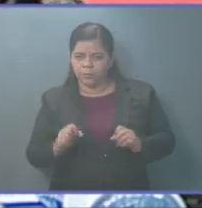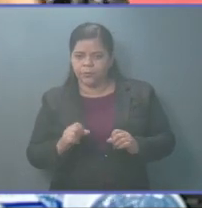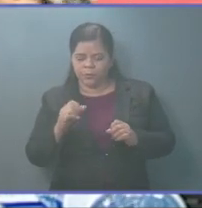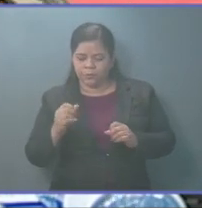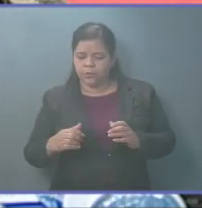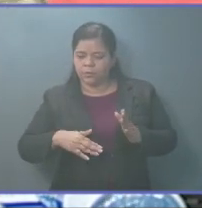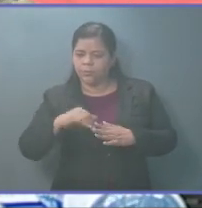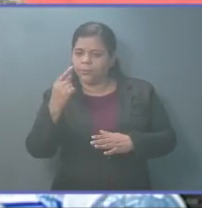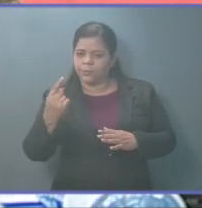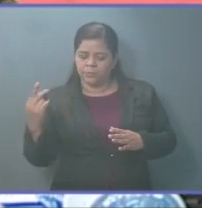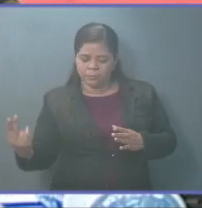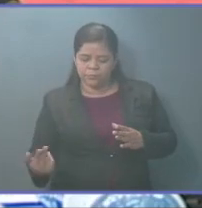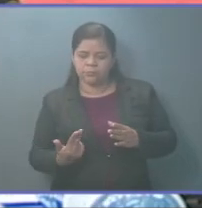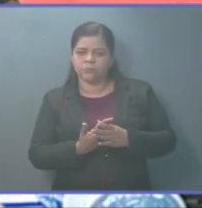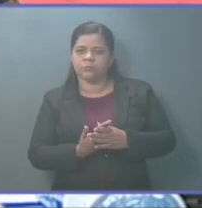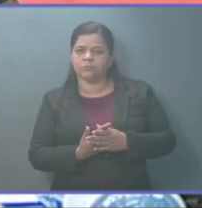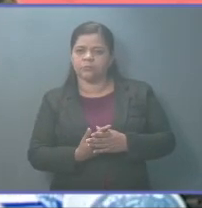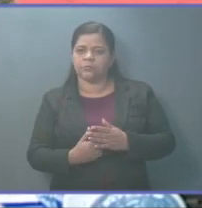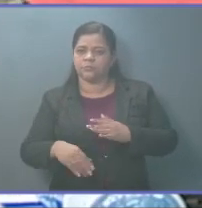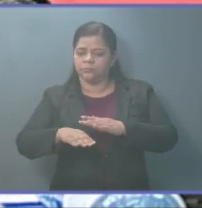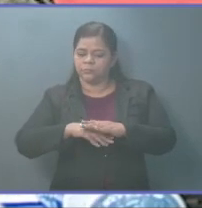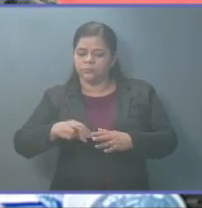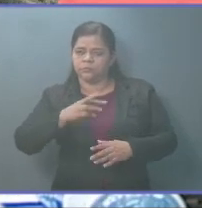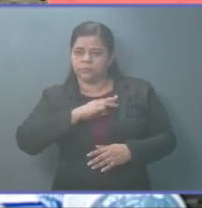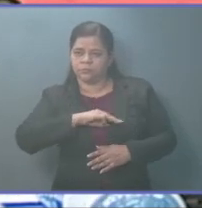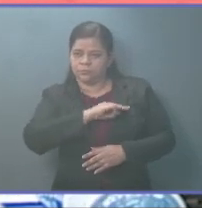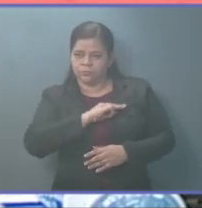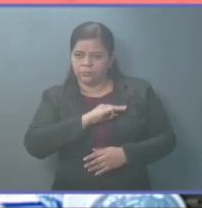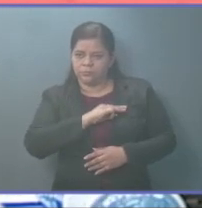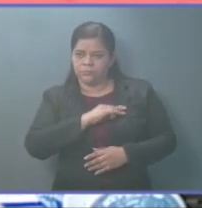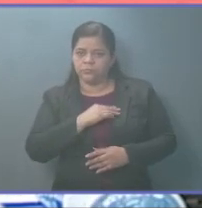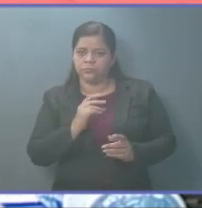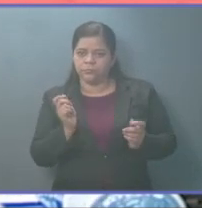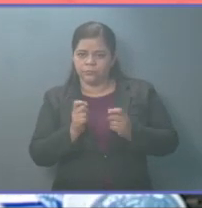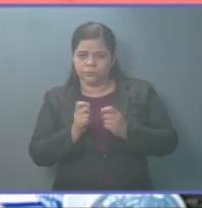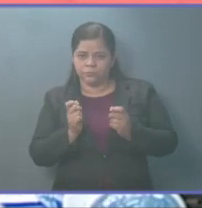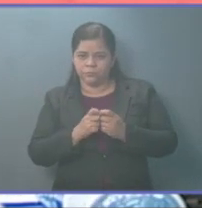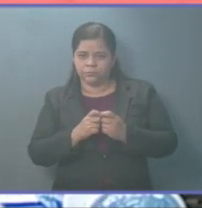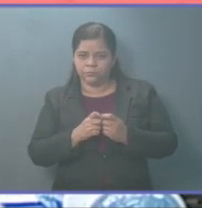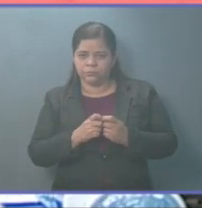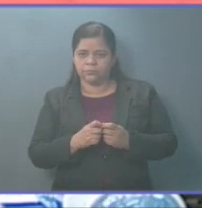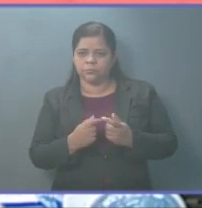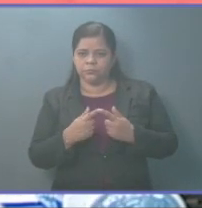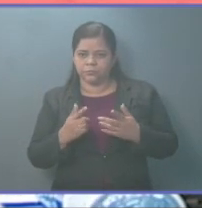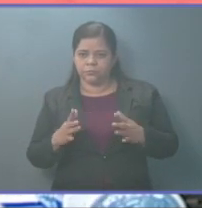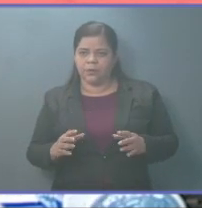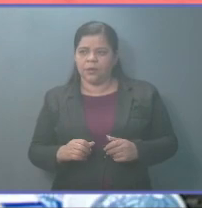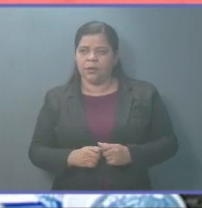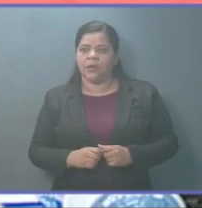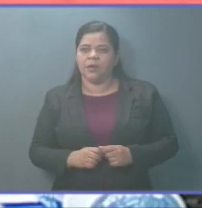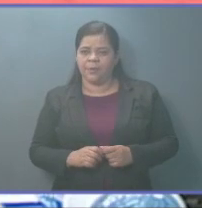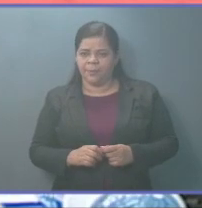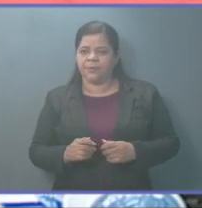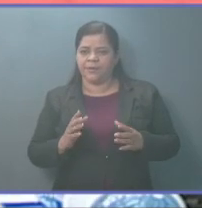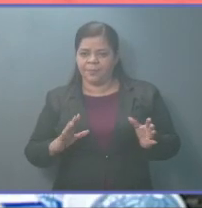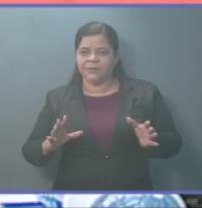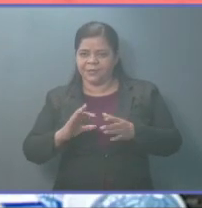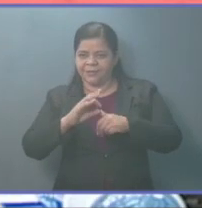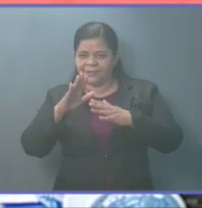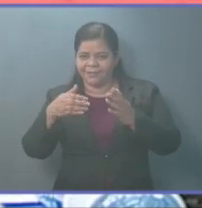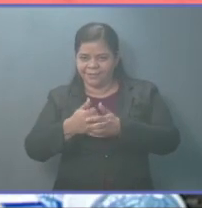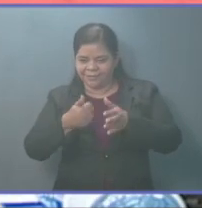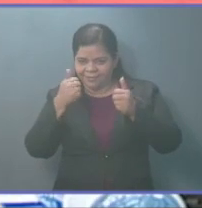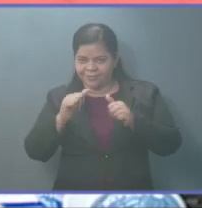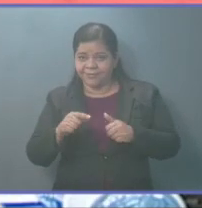más unidades de acuerdo a la misión. Precisamente eso es lo que ocurre con el Estado Mayor Presidencial. Cuando